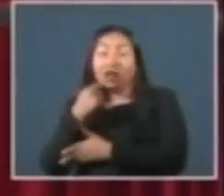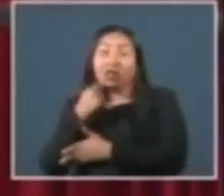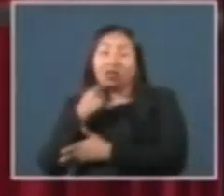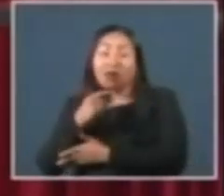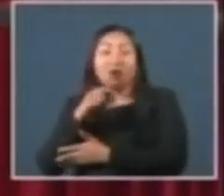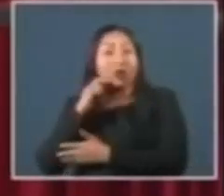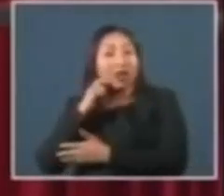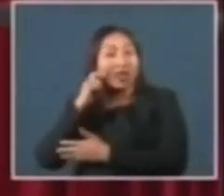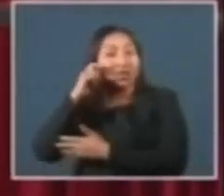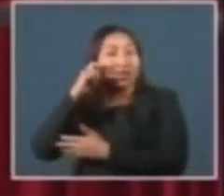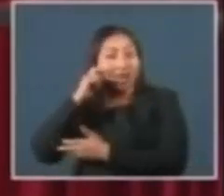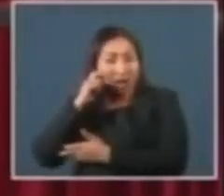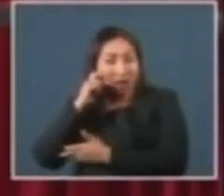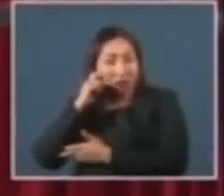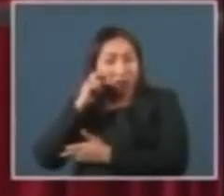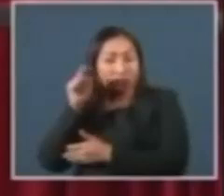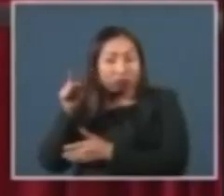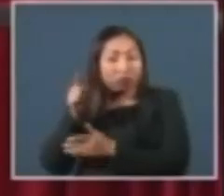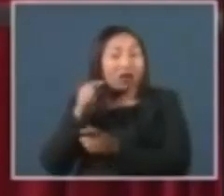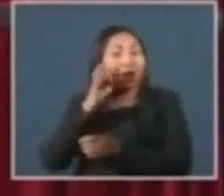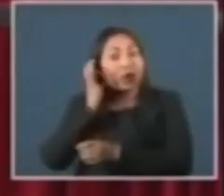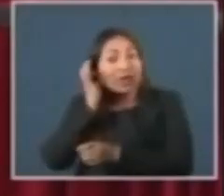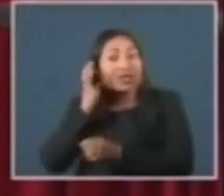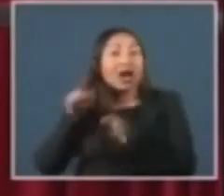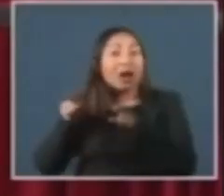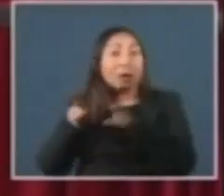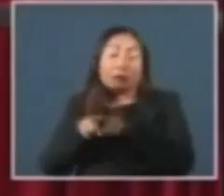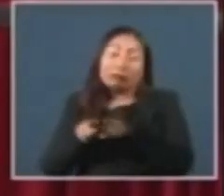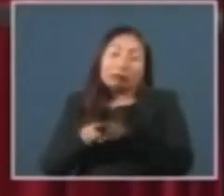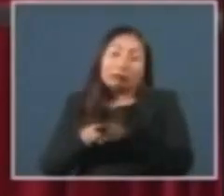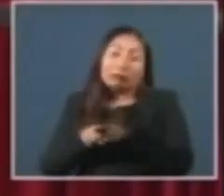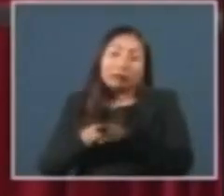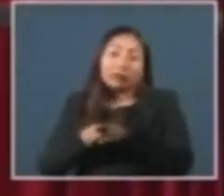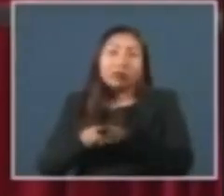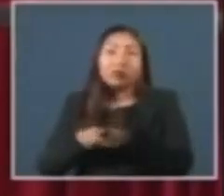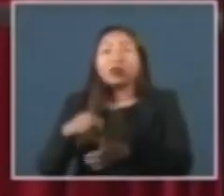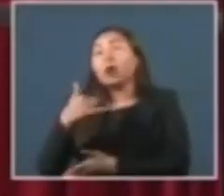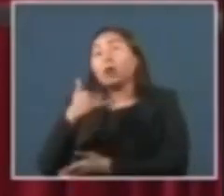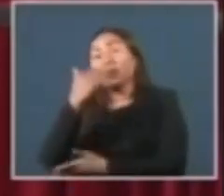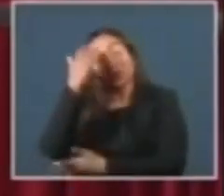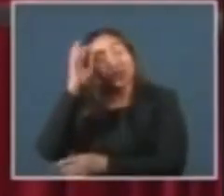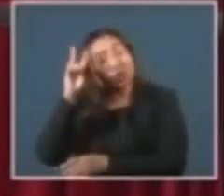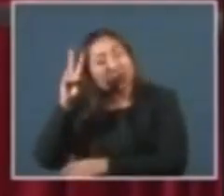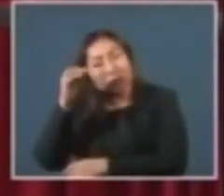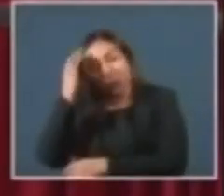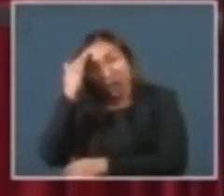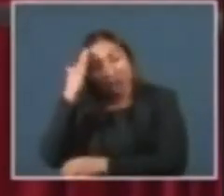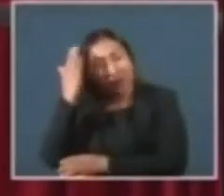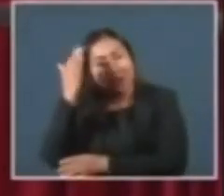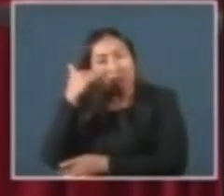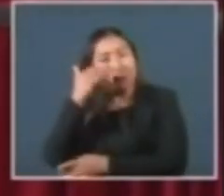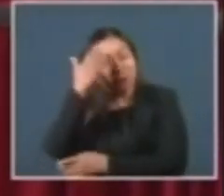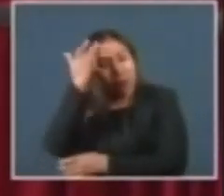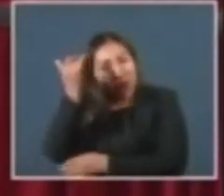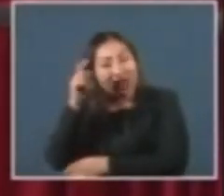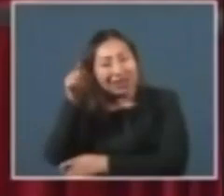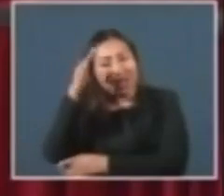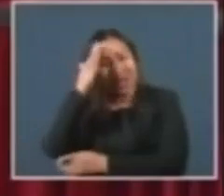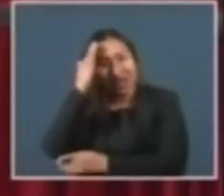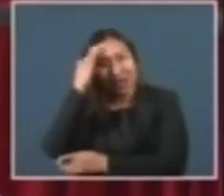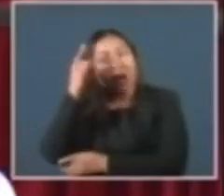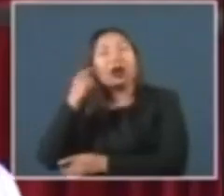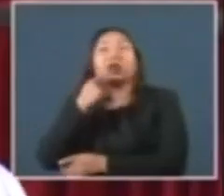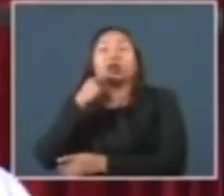Yo le voy a decir algo, y esto yo no tenía por qué saberlo. Aquí se señaló que usted vive